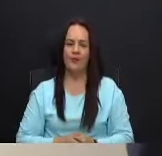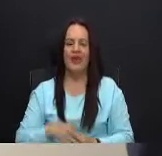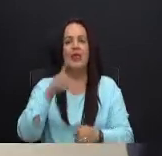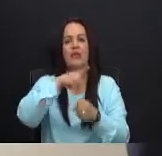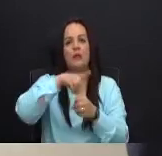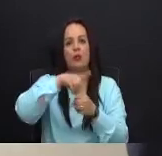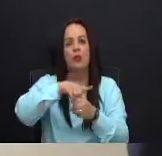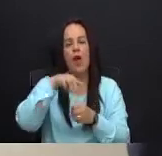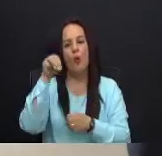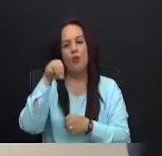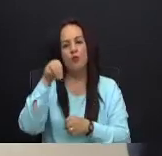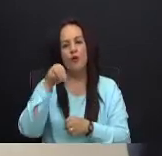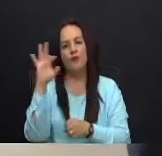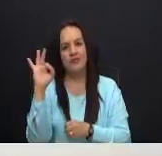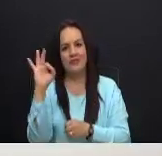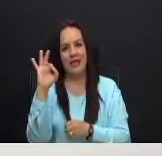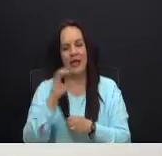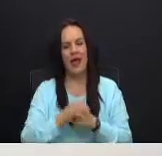Diputado Muñoz Fonseca.